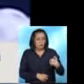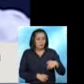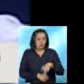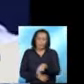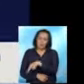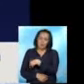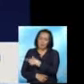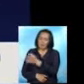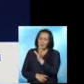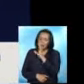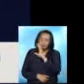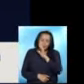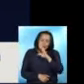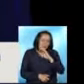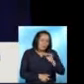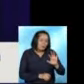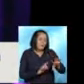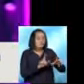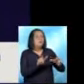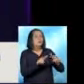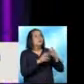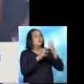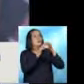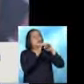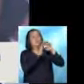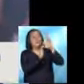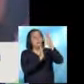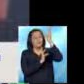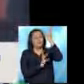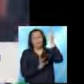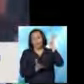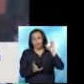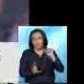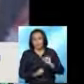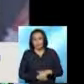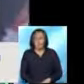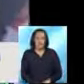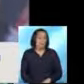buscamos un rincón cerca del cielo.